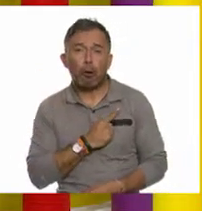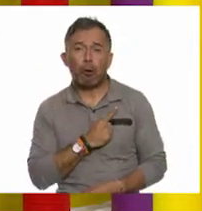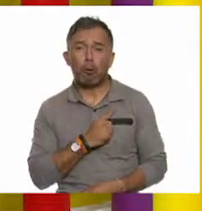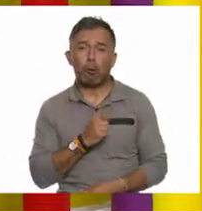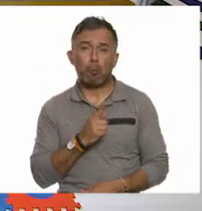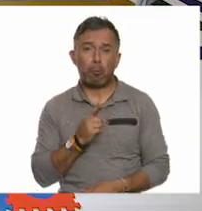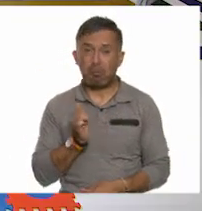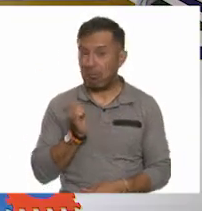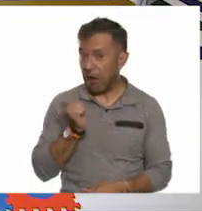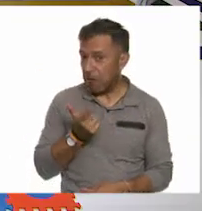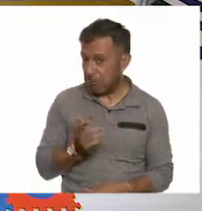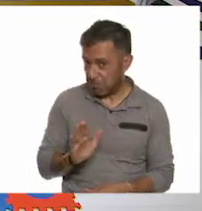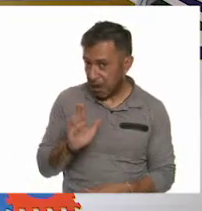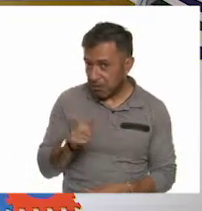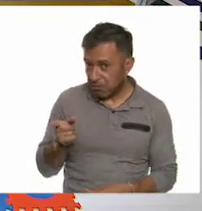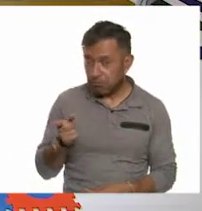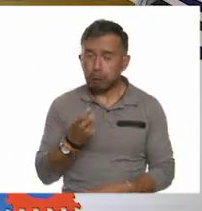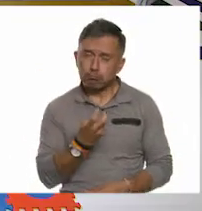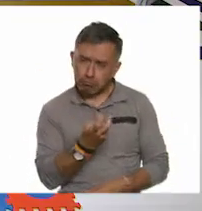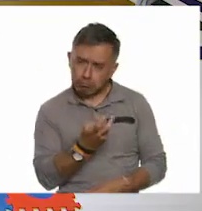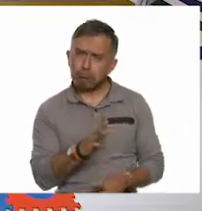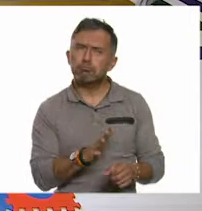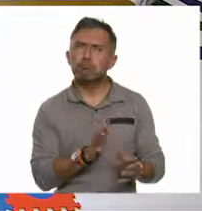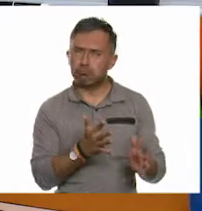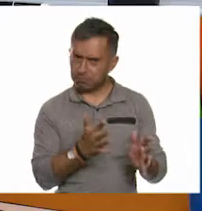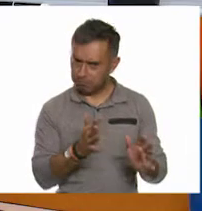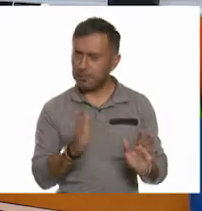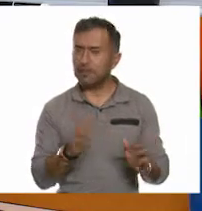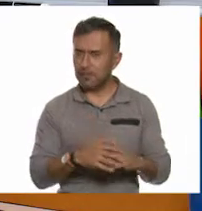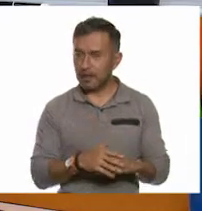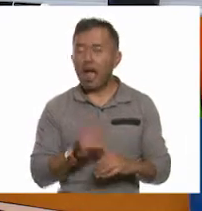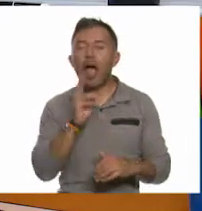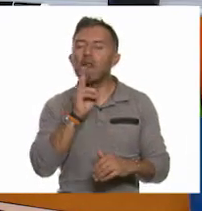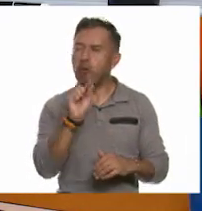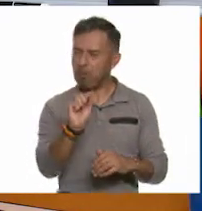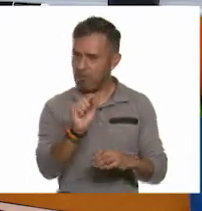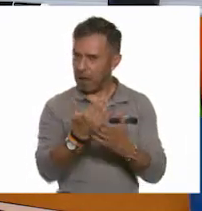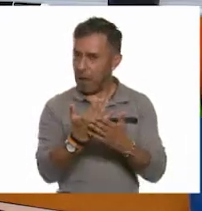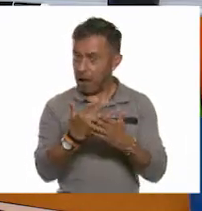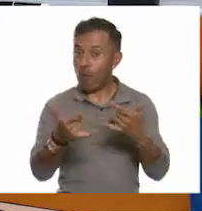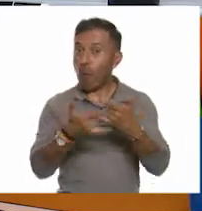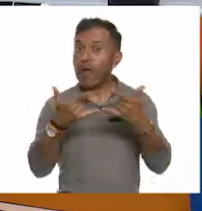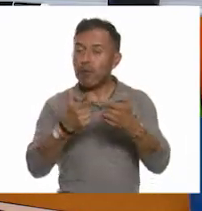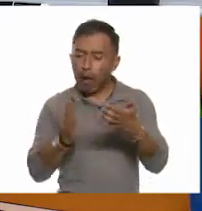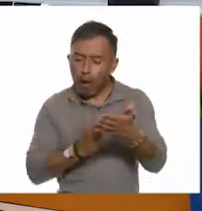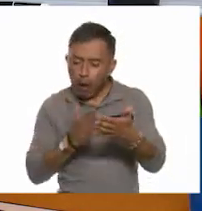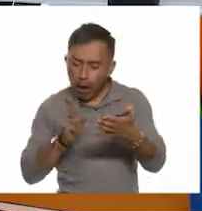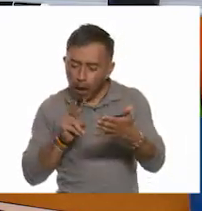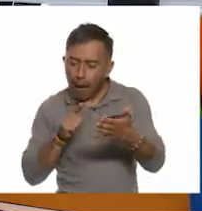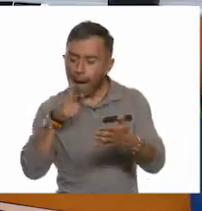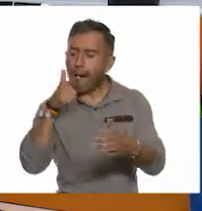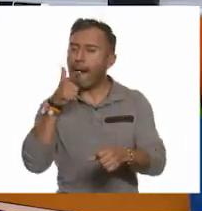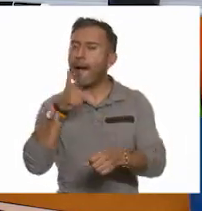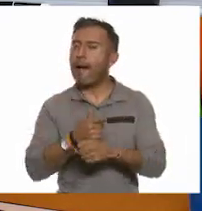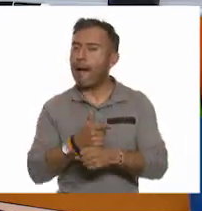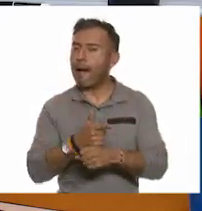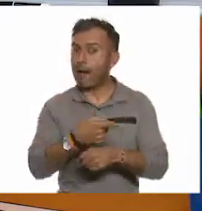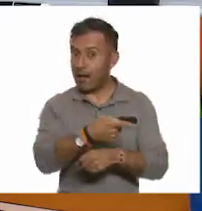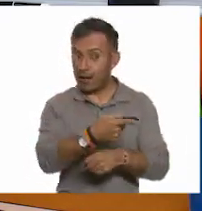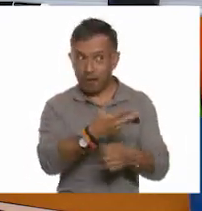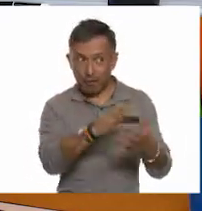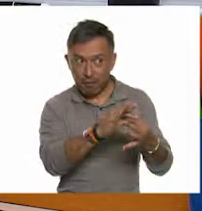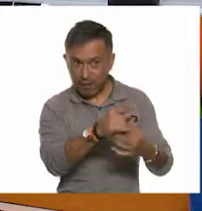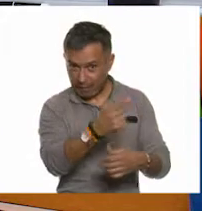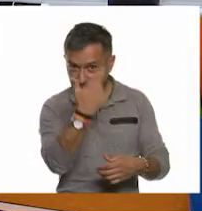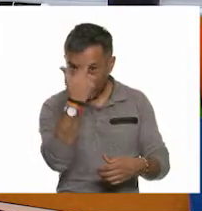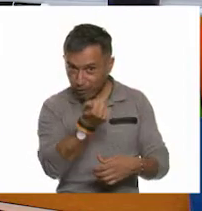así. Tienes razón. Más o menos me imagino. En unos momentos que leamos el cuento vamos a descubrir si Mariana tiene razón. Allá en